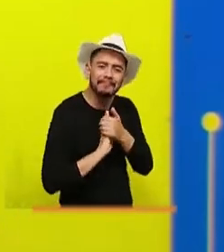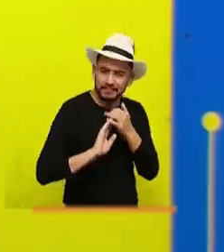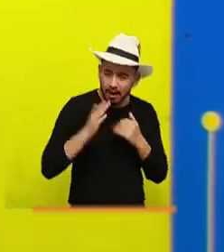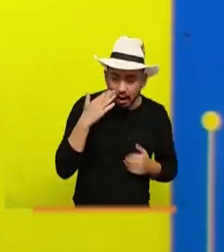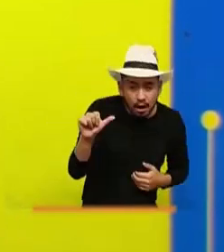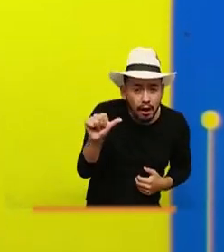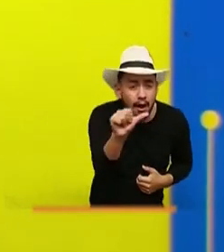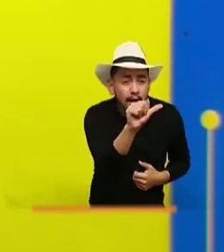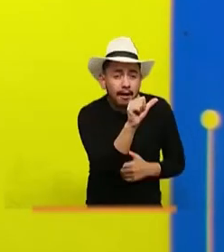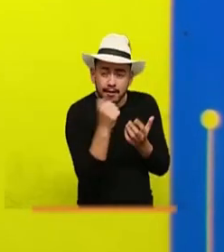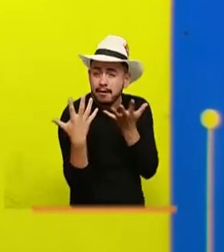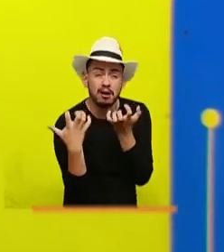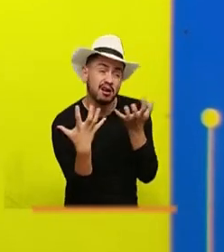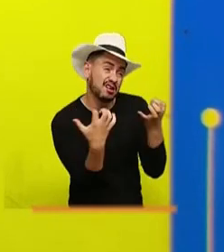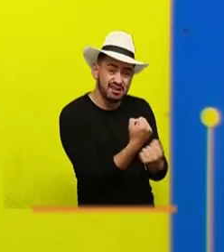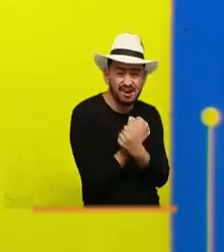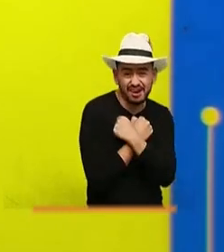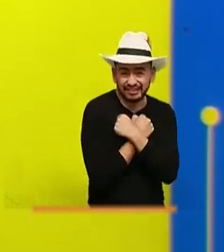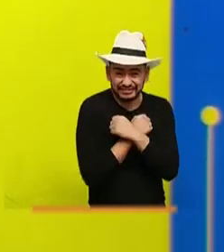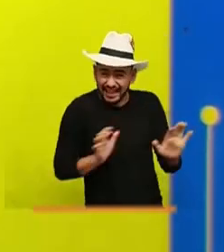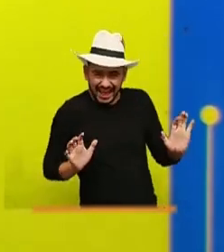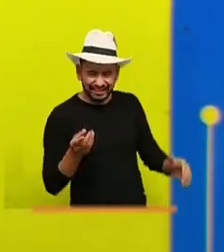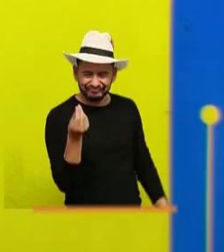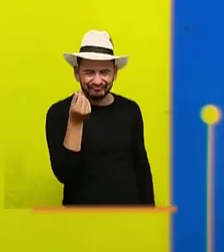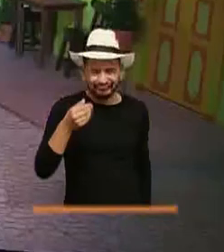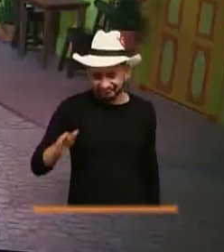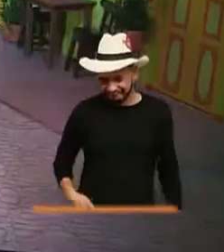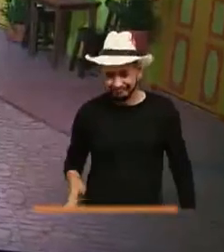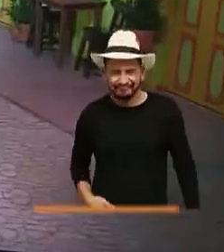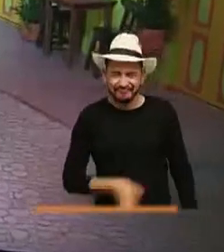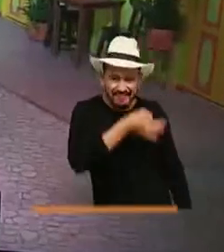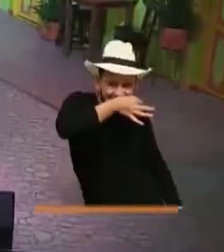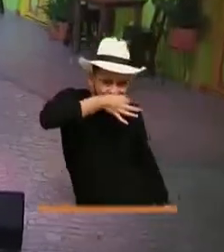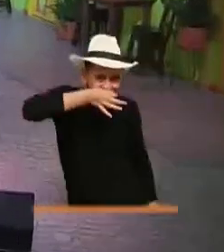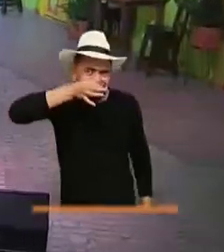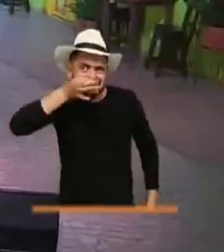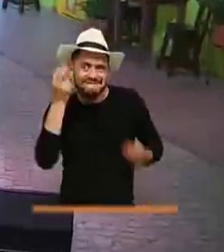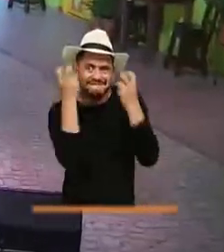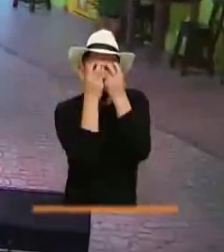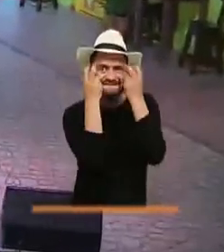por amor, es por lo de ese bolsillo.